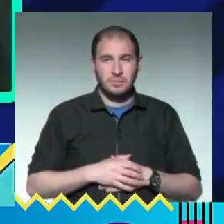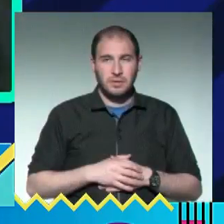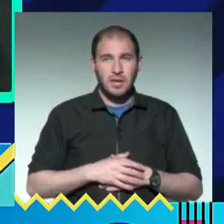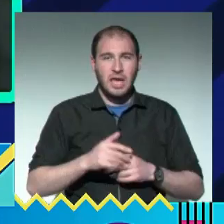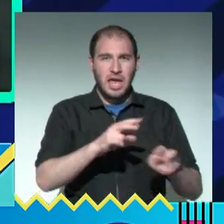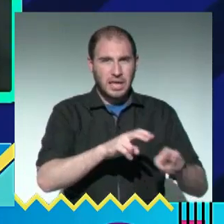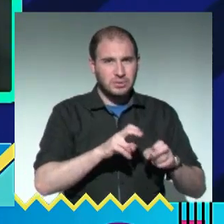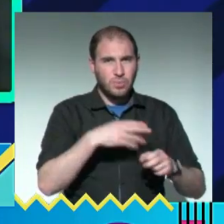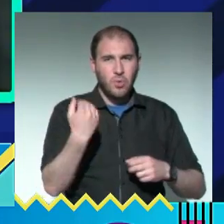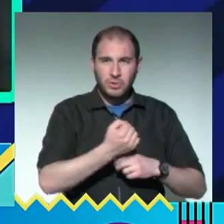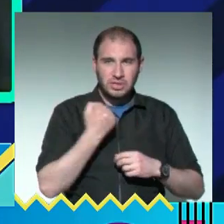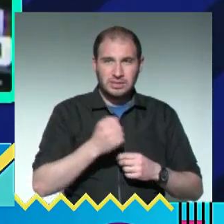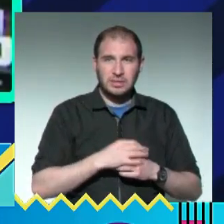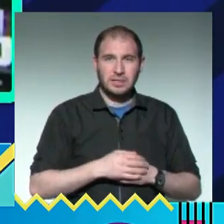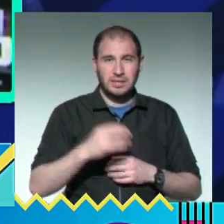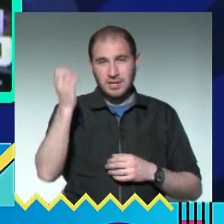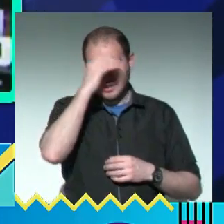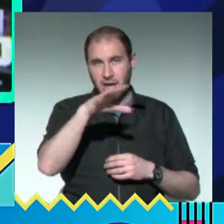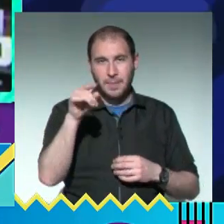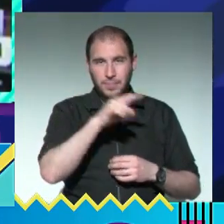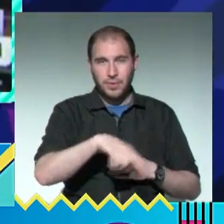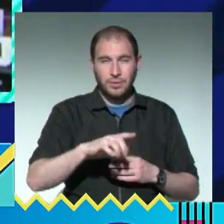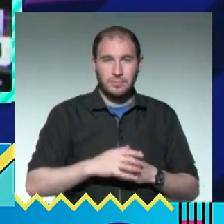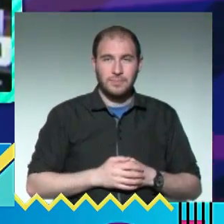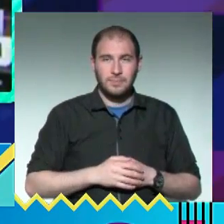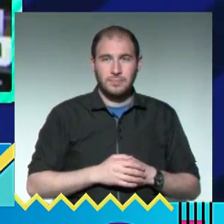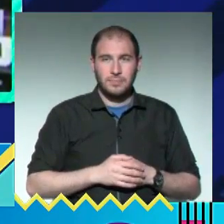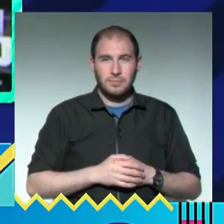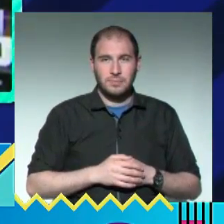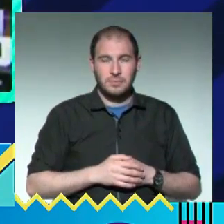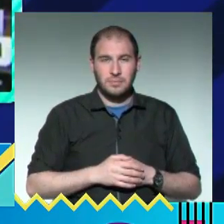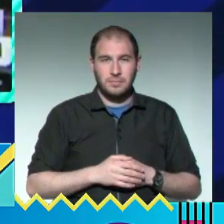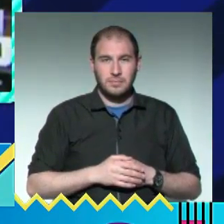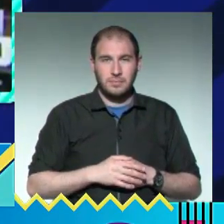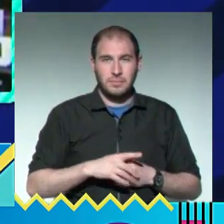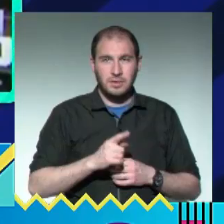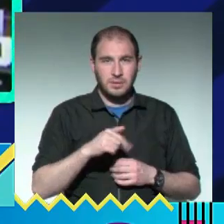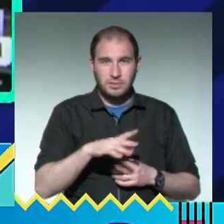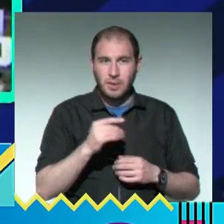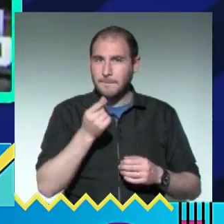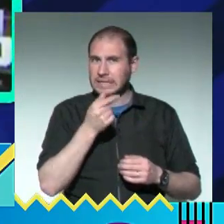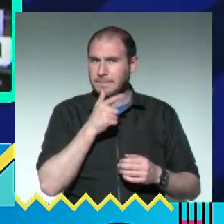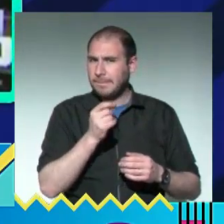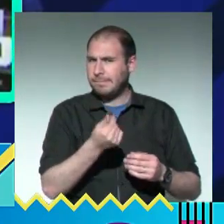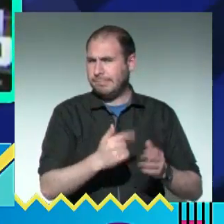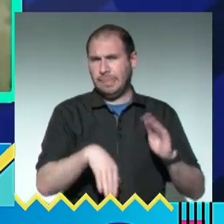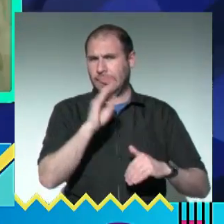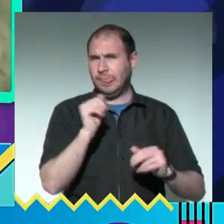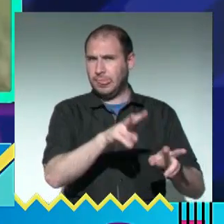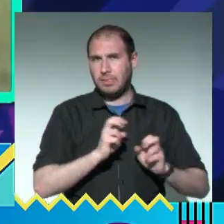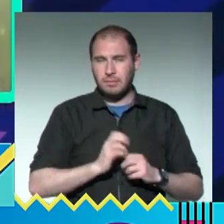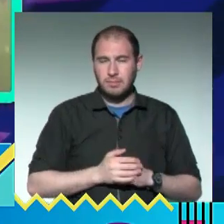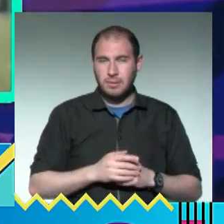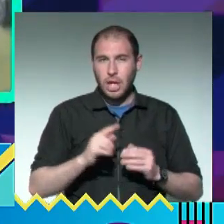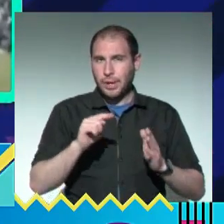unos ingresos muy importantes del campo, con o sea, que están muy sobreestimados en algunos puntos